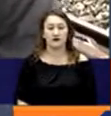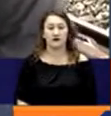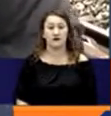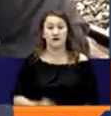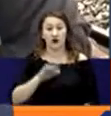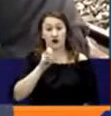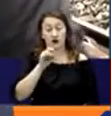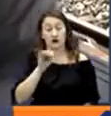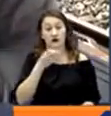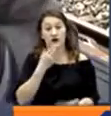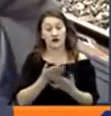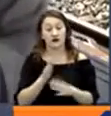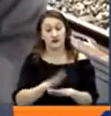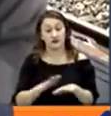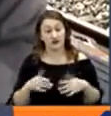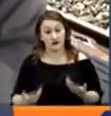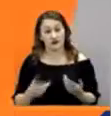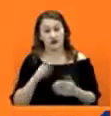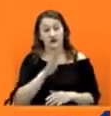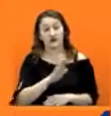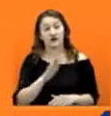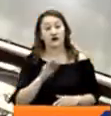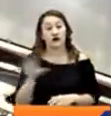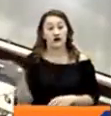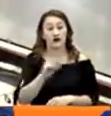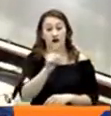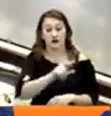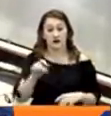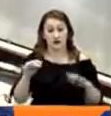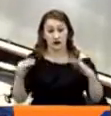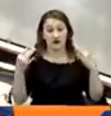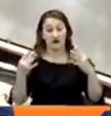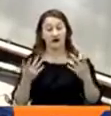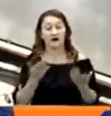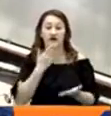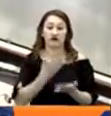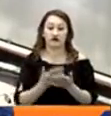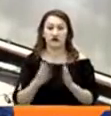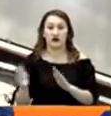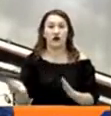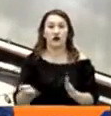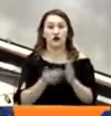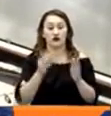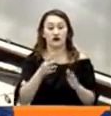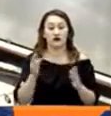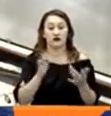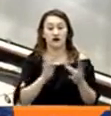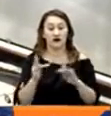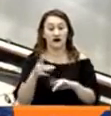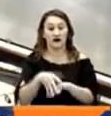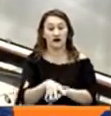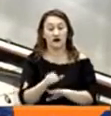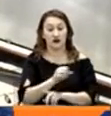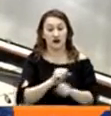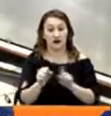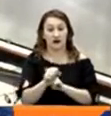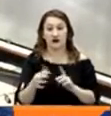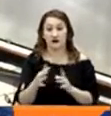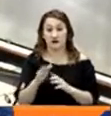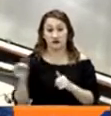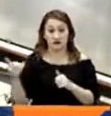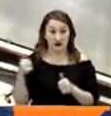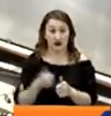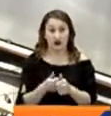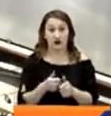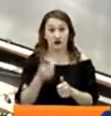José Fernando, ¿qué tal? Buenas tardes a usted y a todos los televidentes. Pues mire, gracias a la denuncia que se puso por redes sociales de este presunto caso de acoso